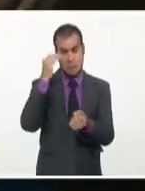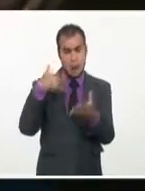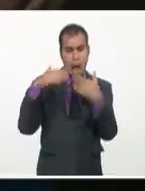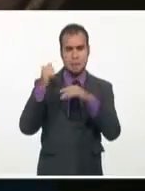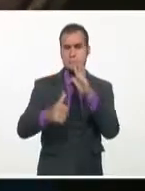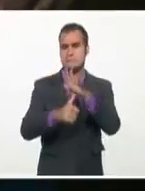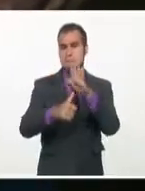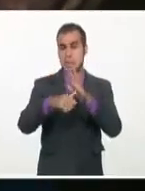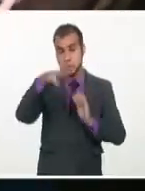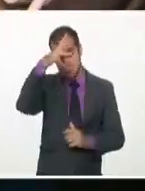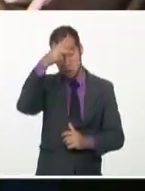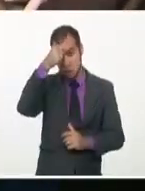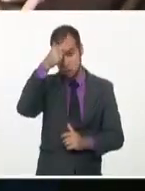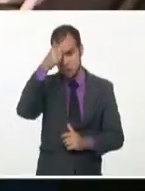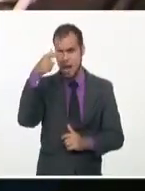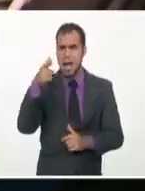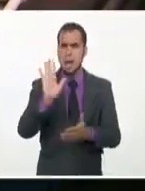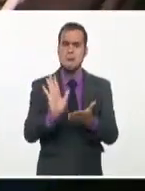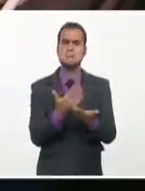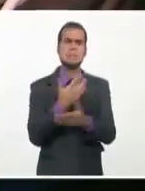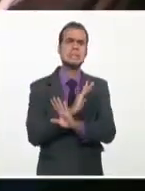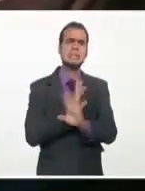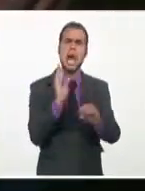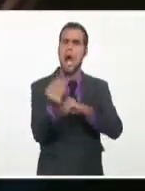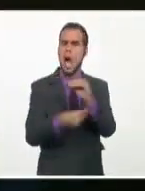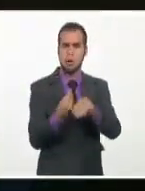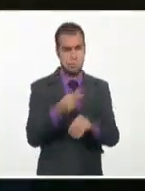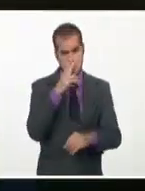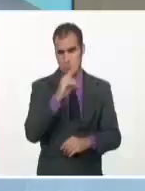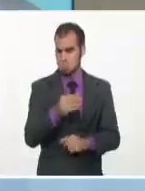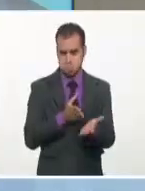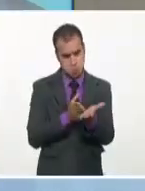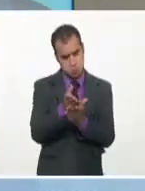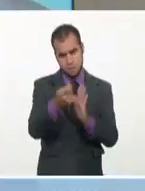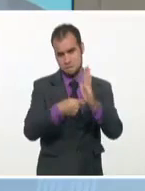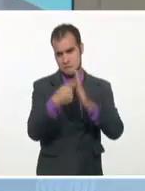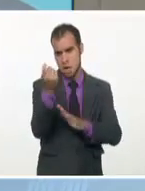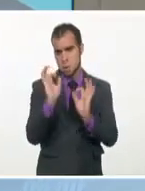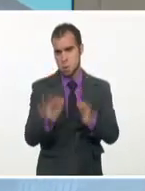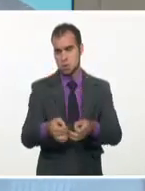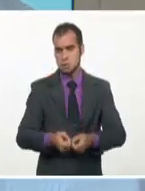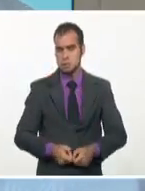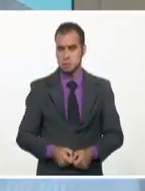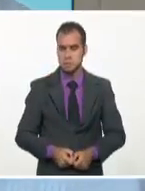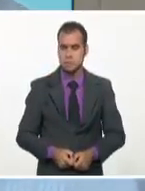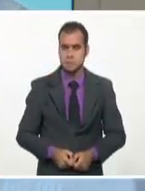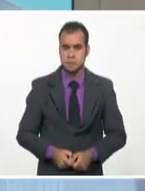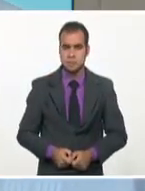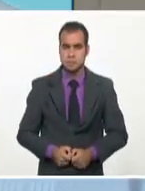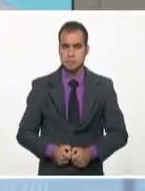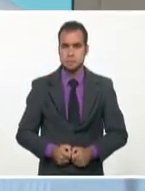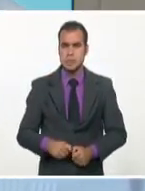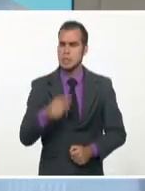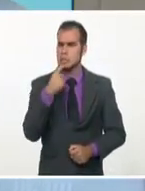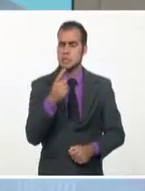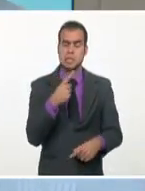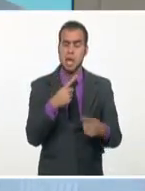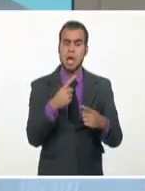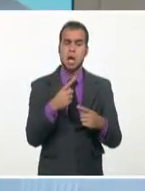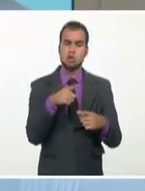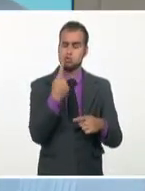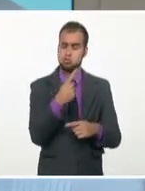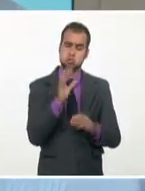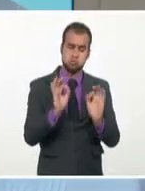Trump, mantienen plena vigencia. Hay un grupo de áreas, un grupo de temas que se recibía con financiamiento